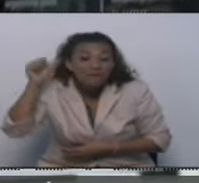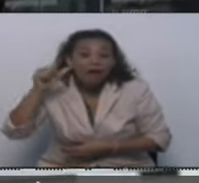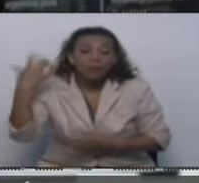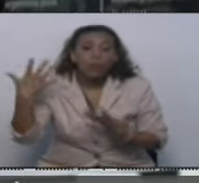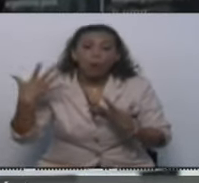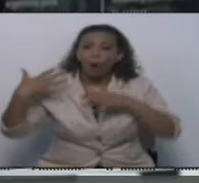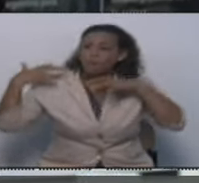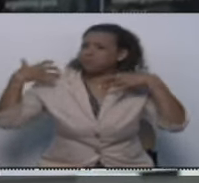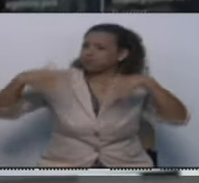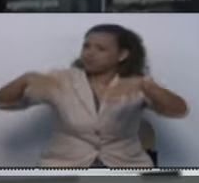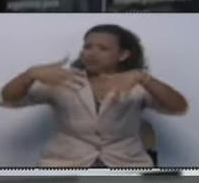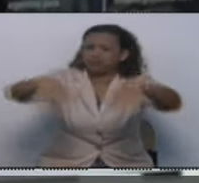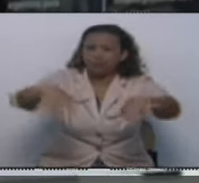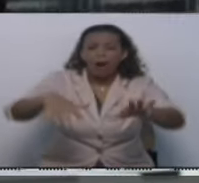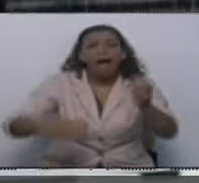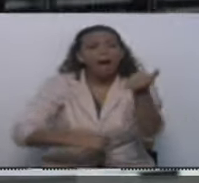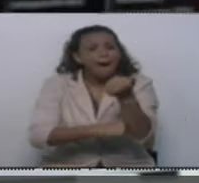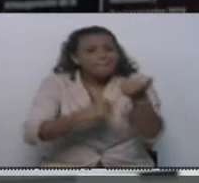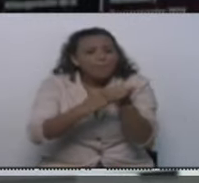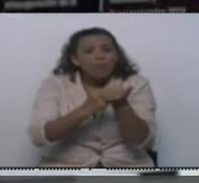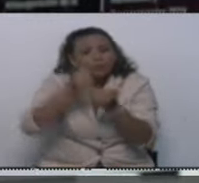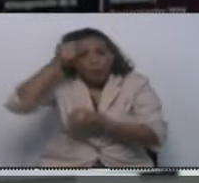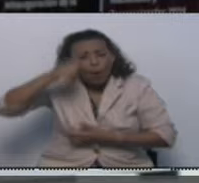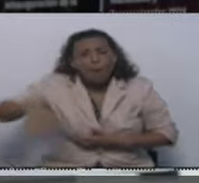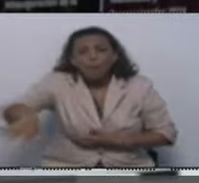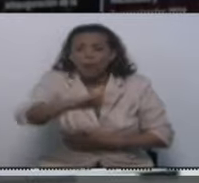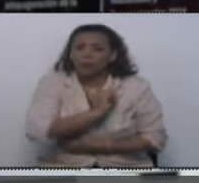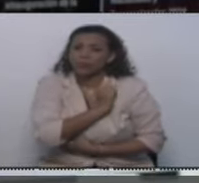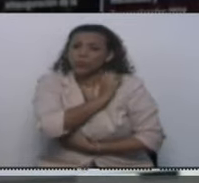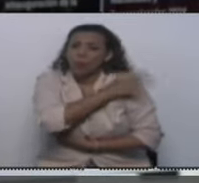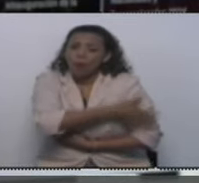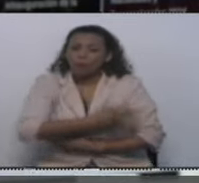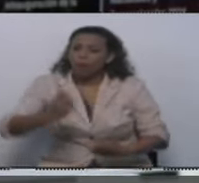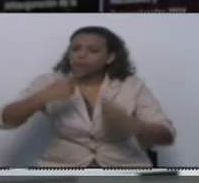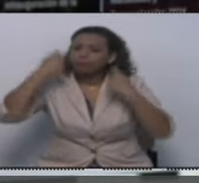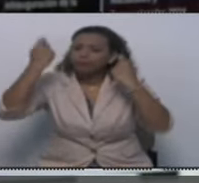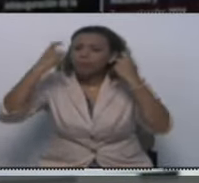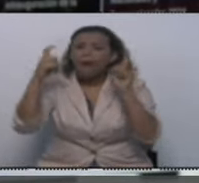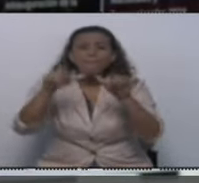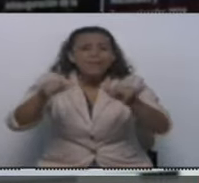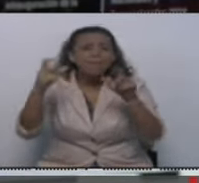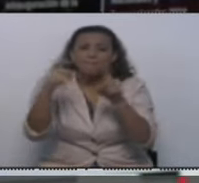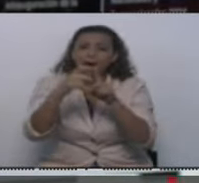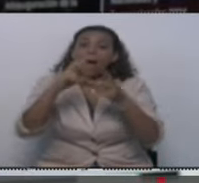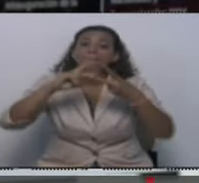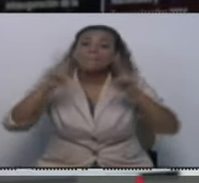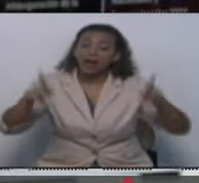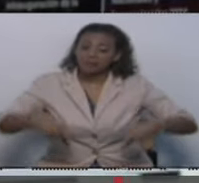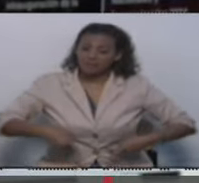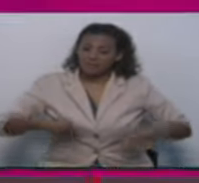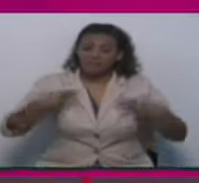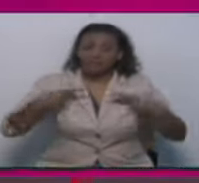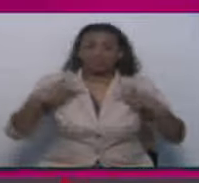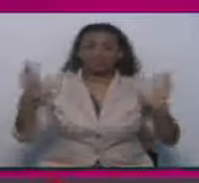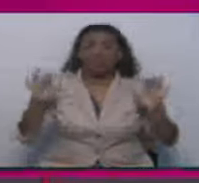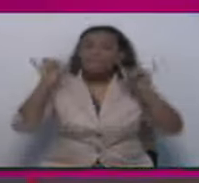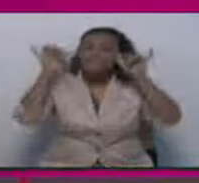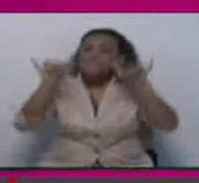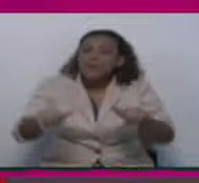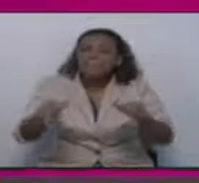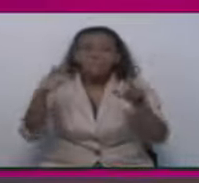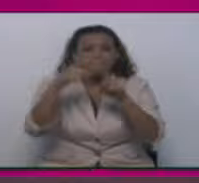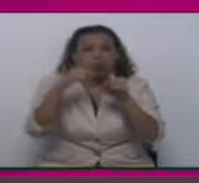poderosa movilización de solidaridad con una sola consigna: paz y vida para